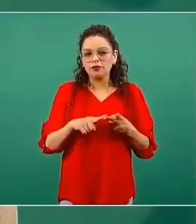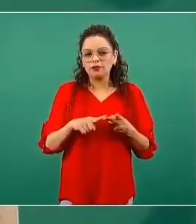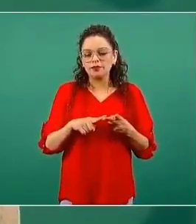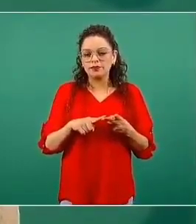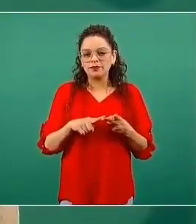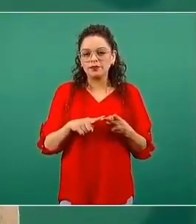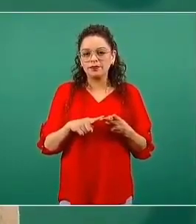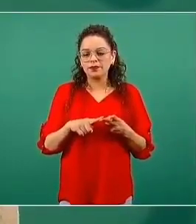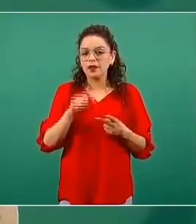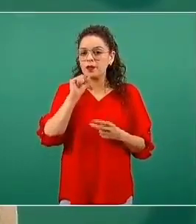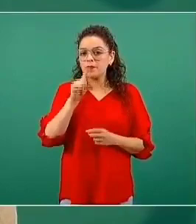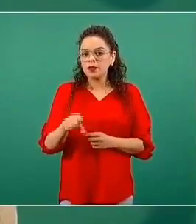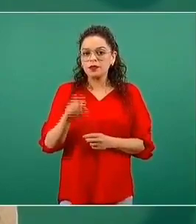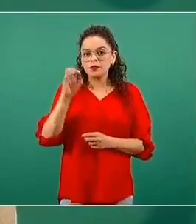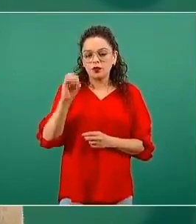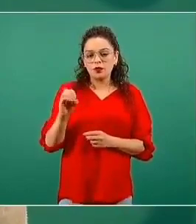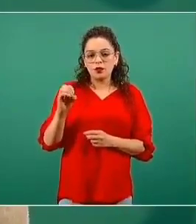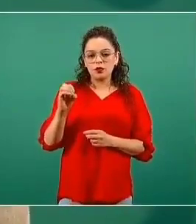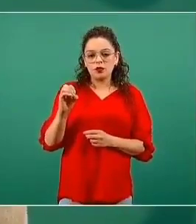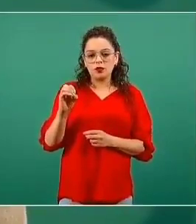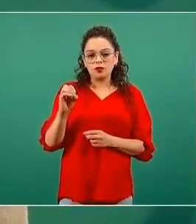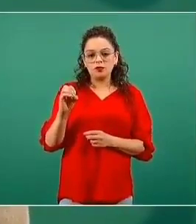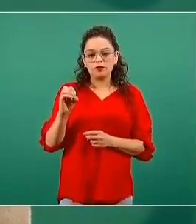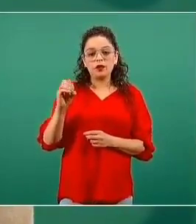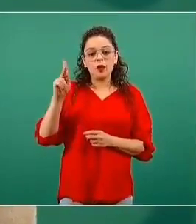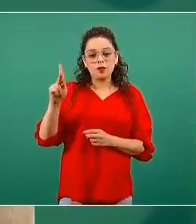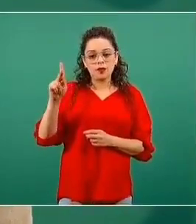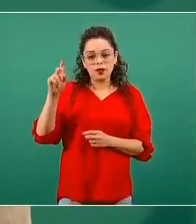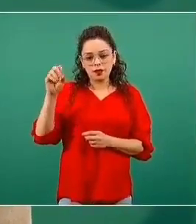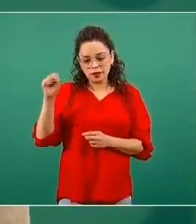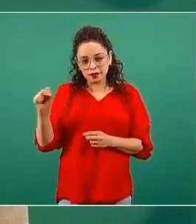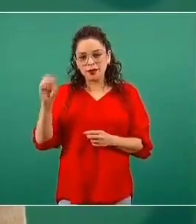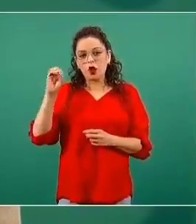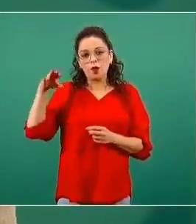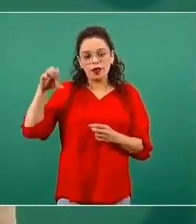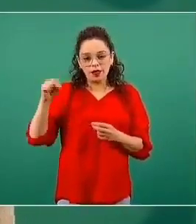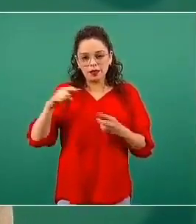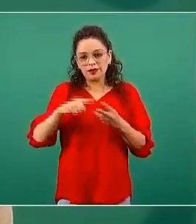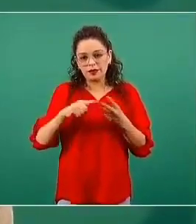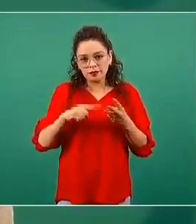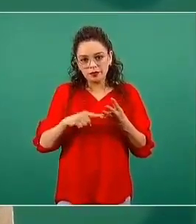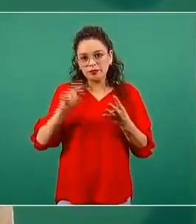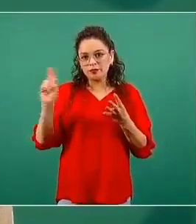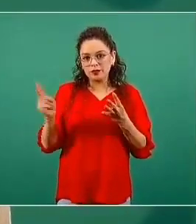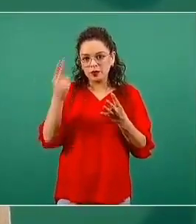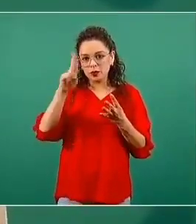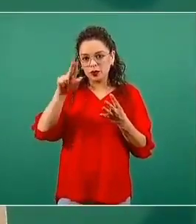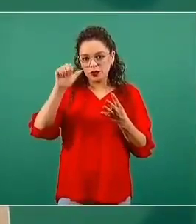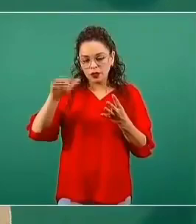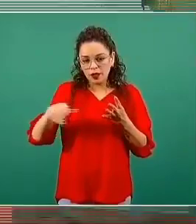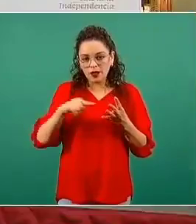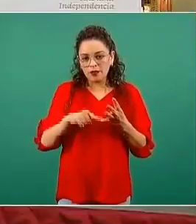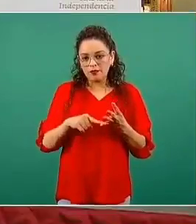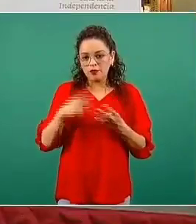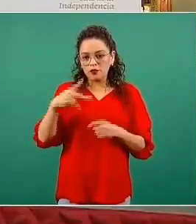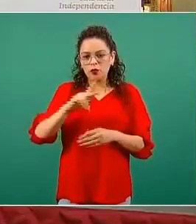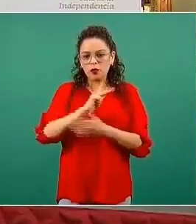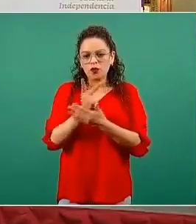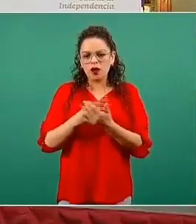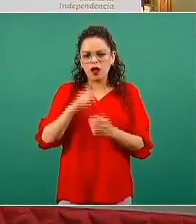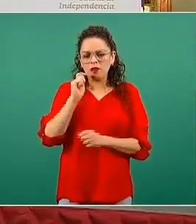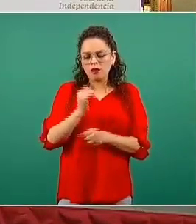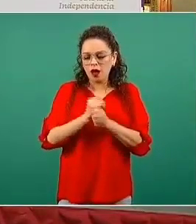luego también la Organización Panamericana y Mundial de la Salud, la Universidad Nacional Autónoma de México a través de su programa